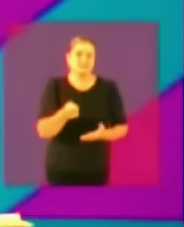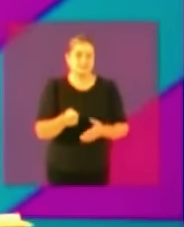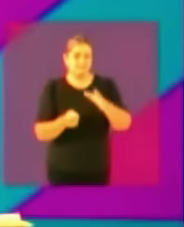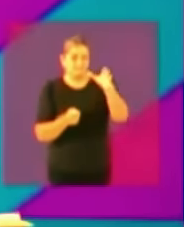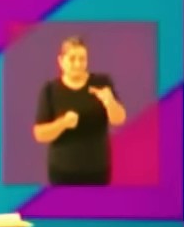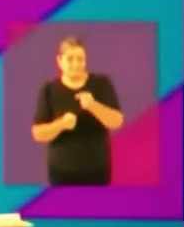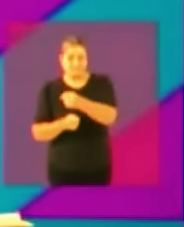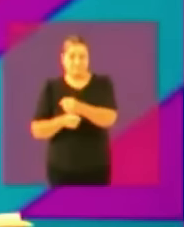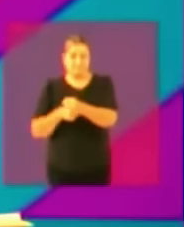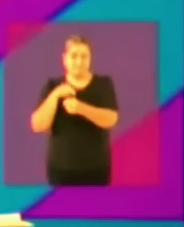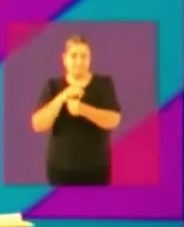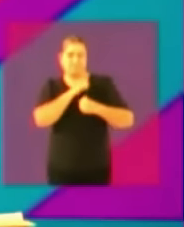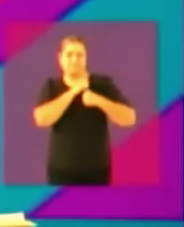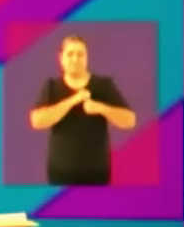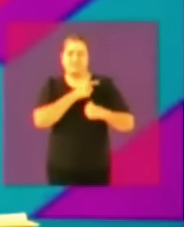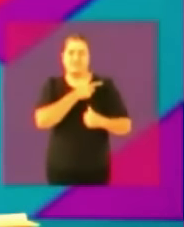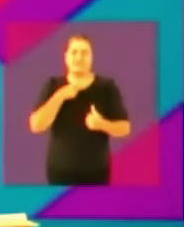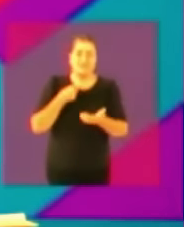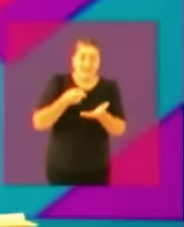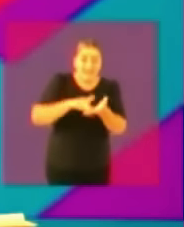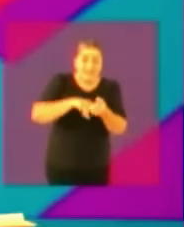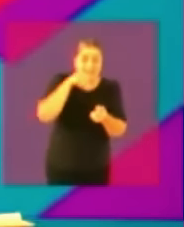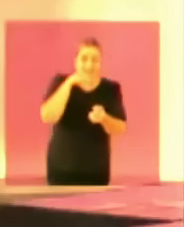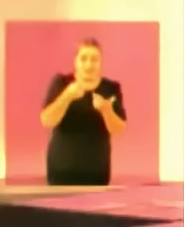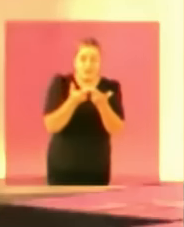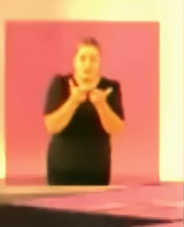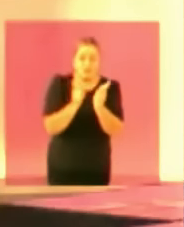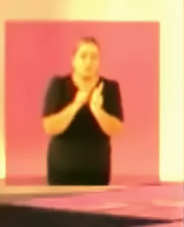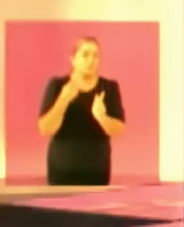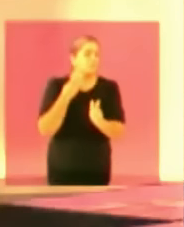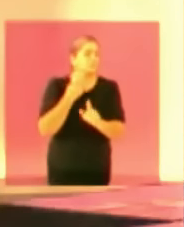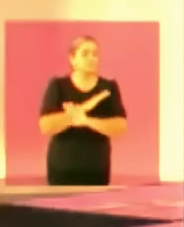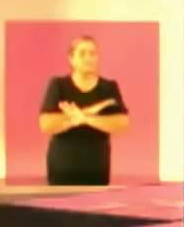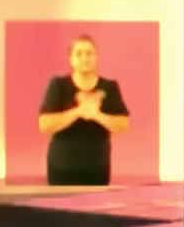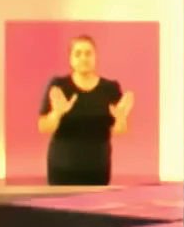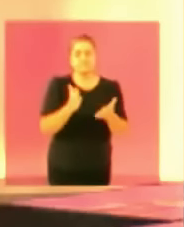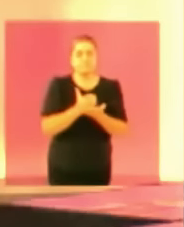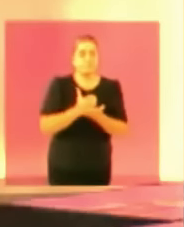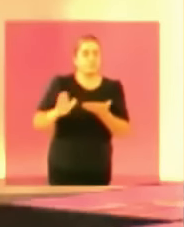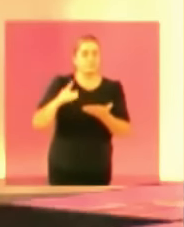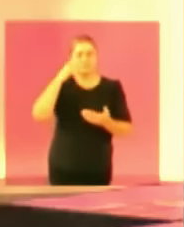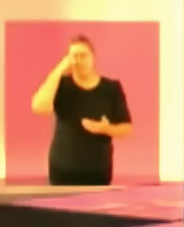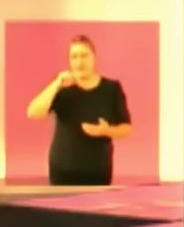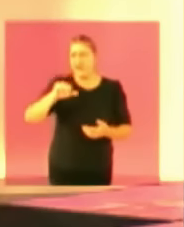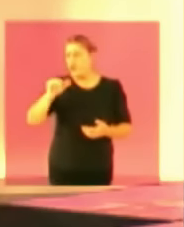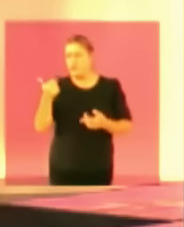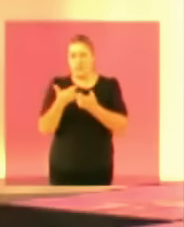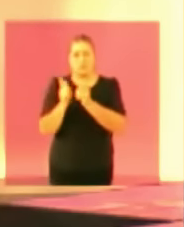se veía más presidencial, pero se veía fría y distante. O sea, tenía una respuesta para todo,